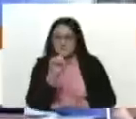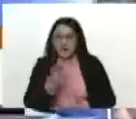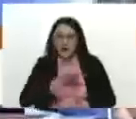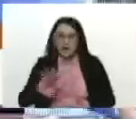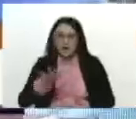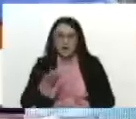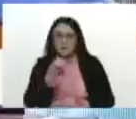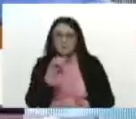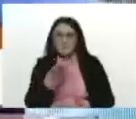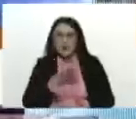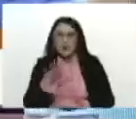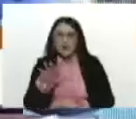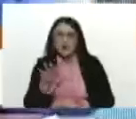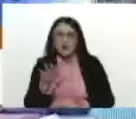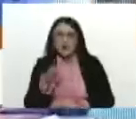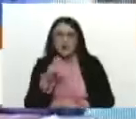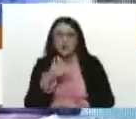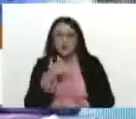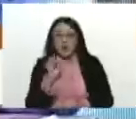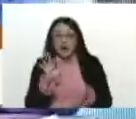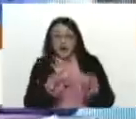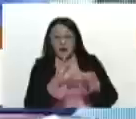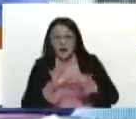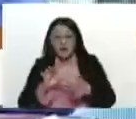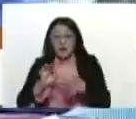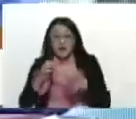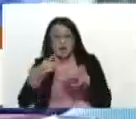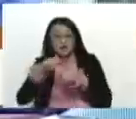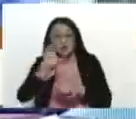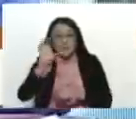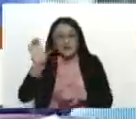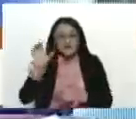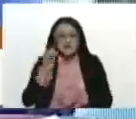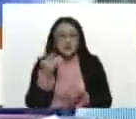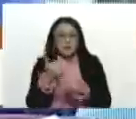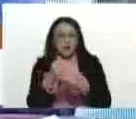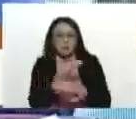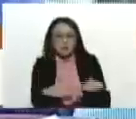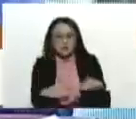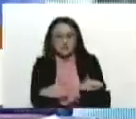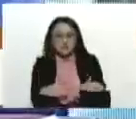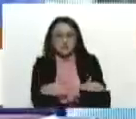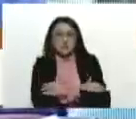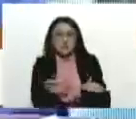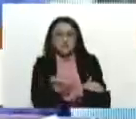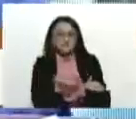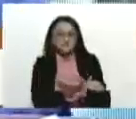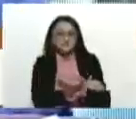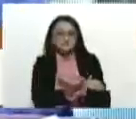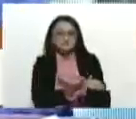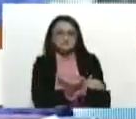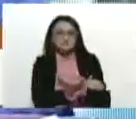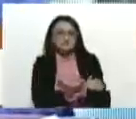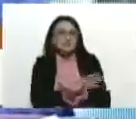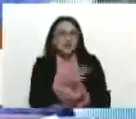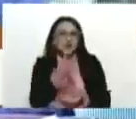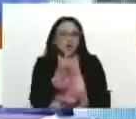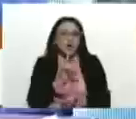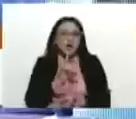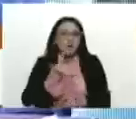perverso y cuando tiene aliados en los países como esa oposición venezolana vende patria